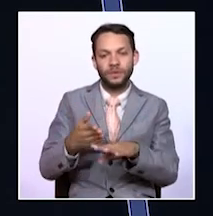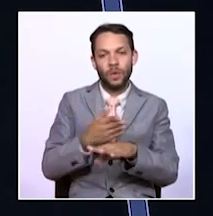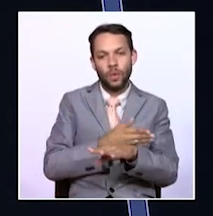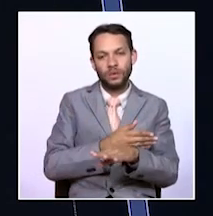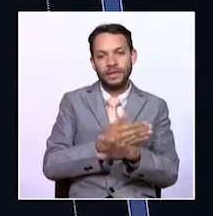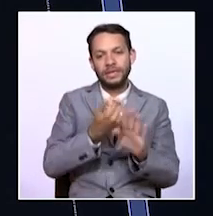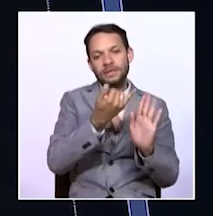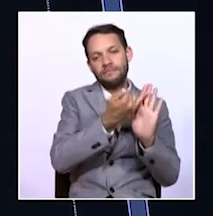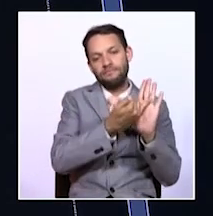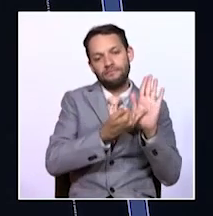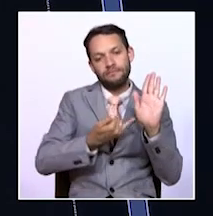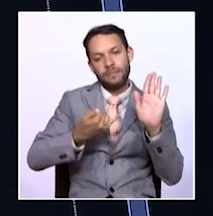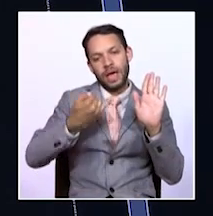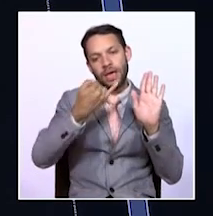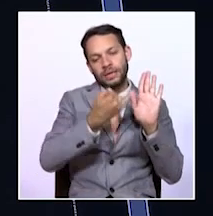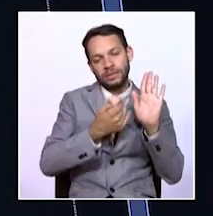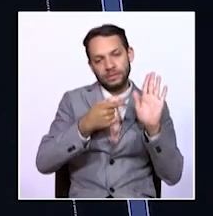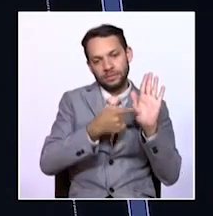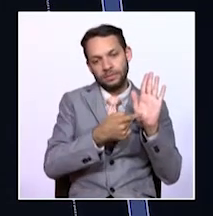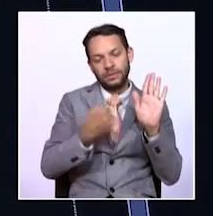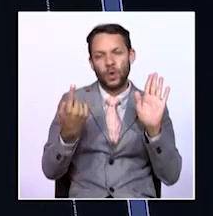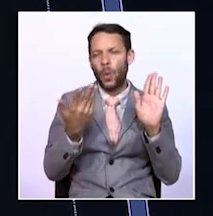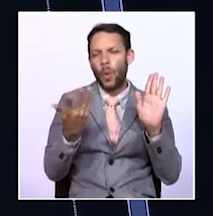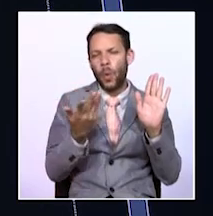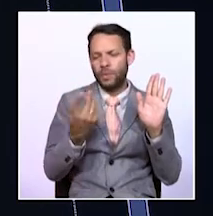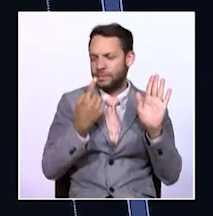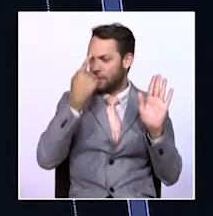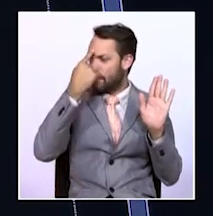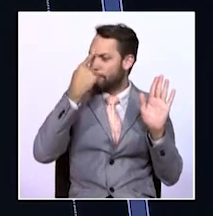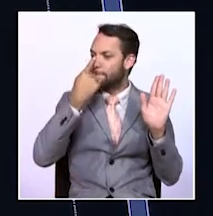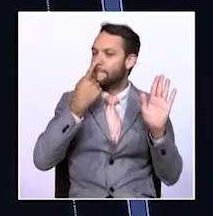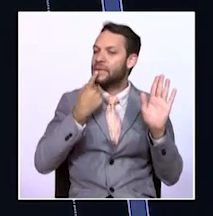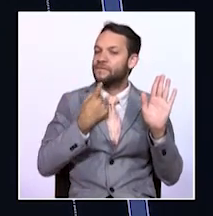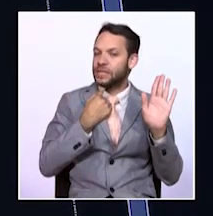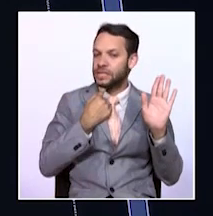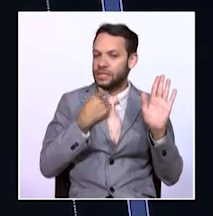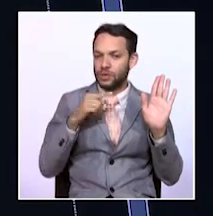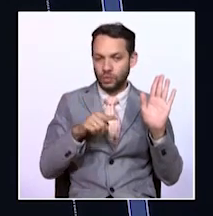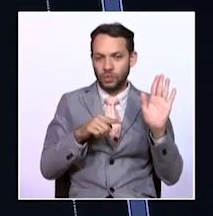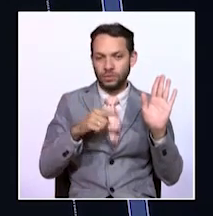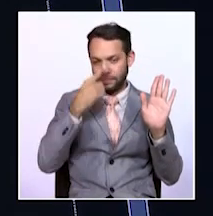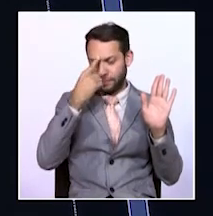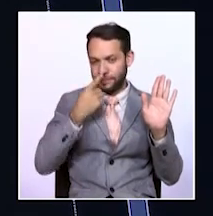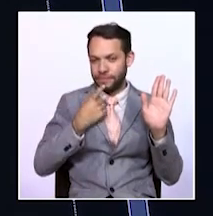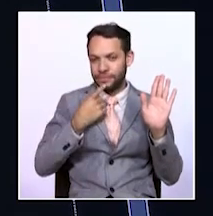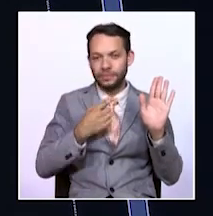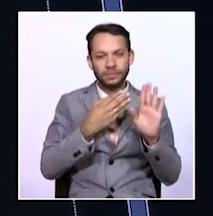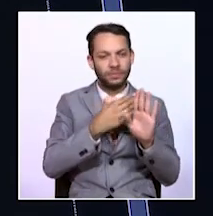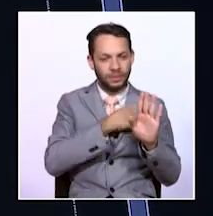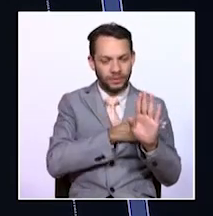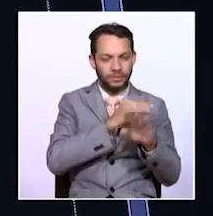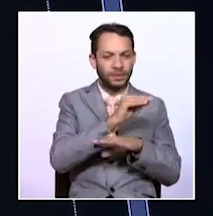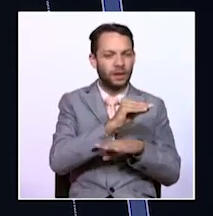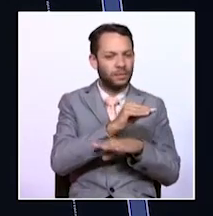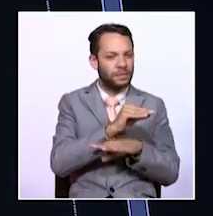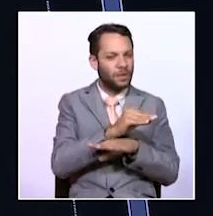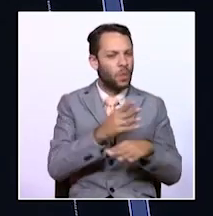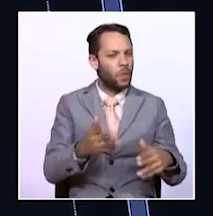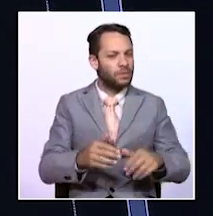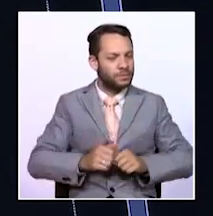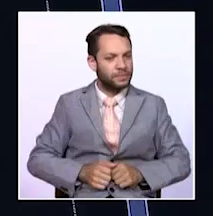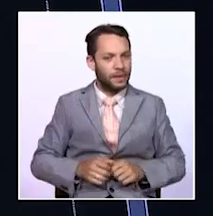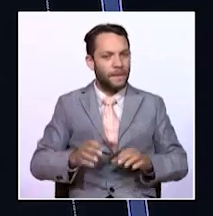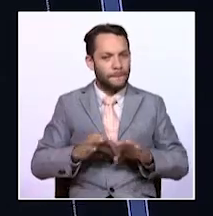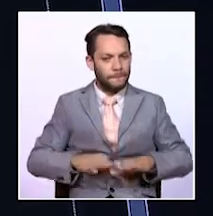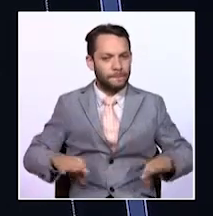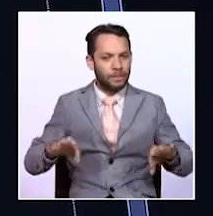de lado. Tomamos unas imágenes de perfil. Idealmente, yo les digo a las pacientes, me